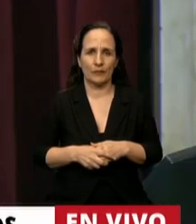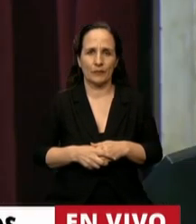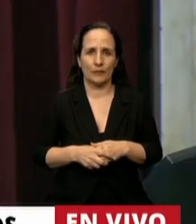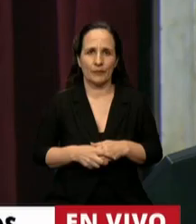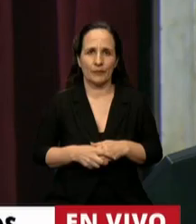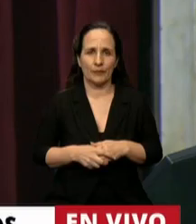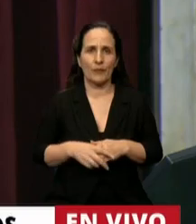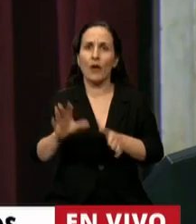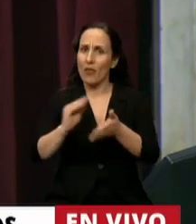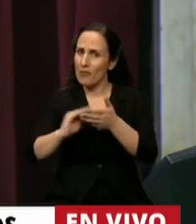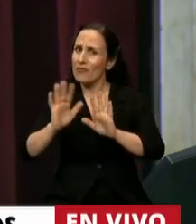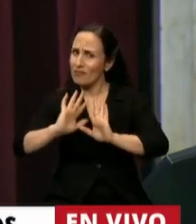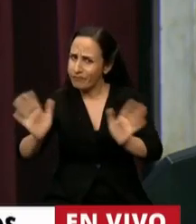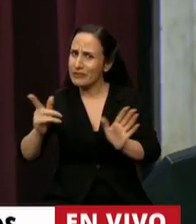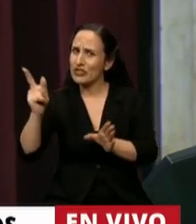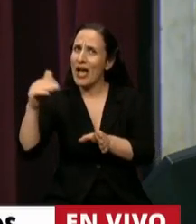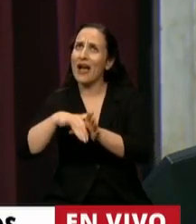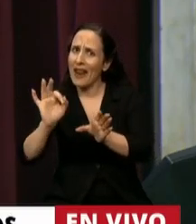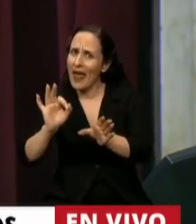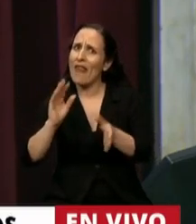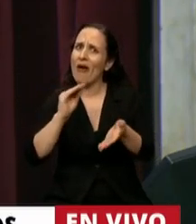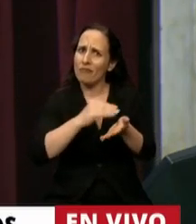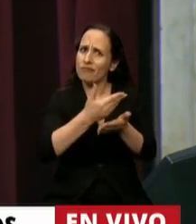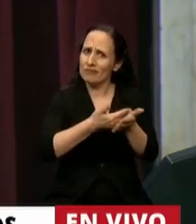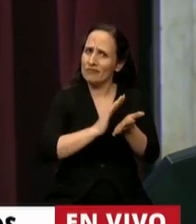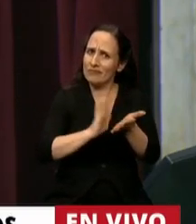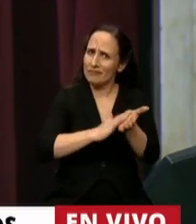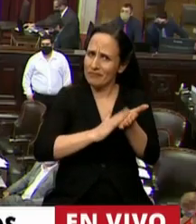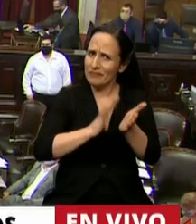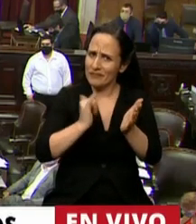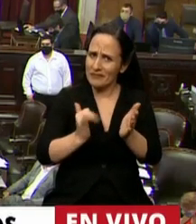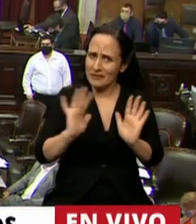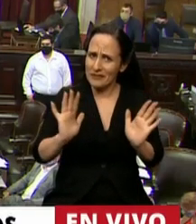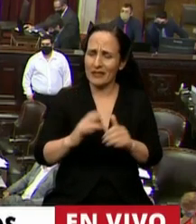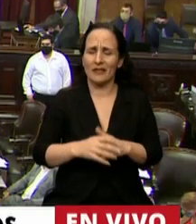Diputada Frade, ya hicimos constar su abstención previamente.